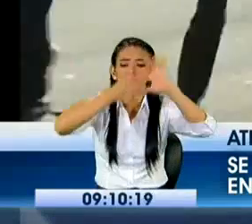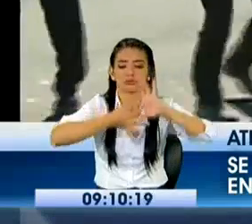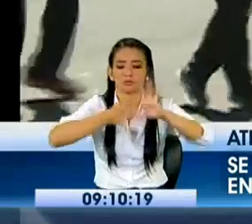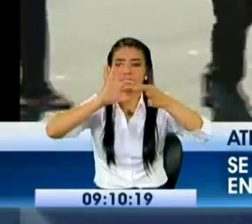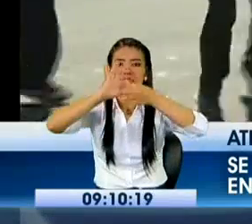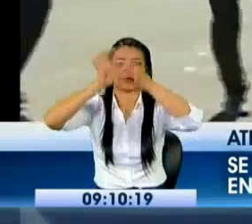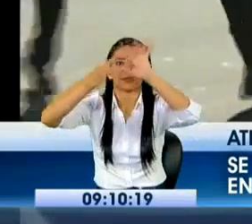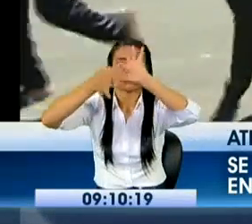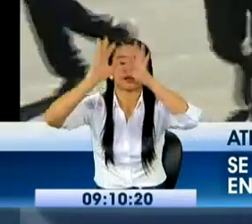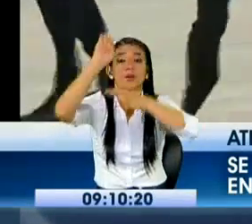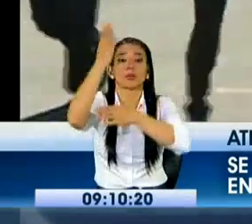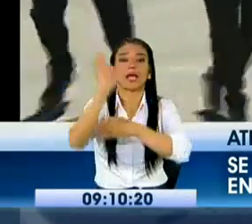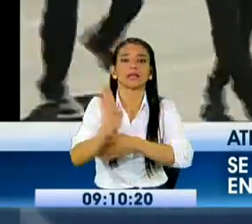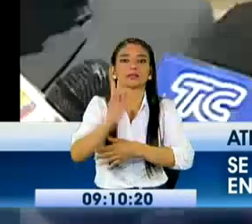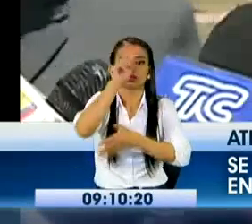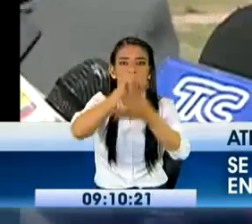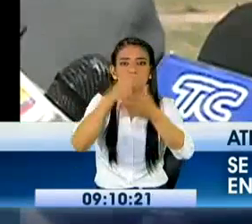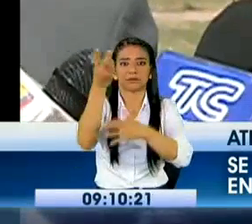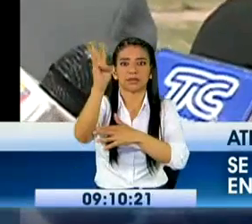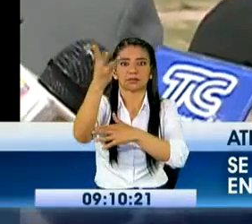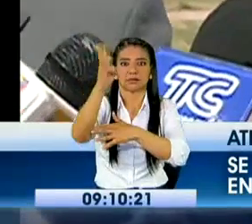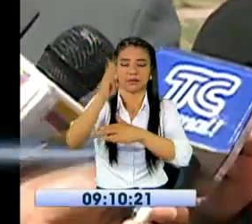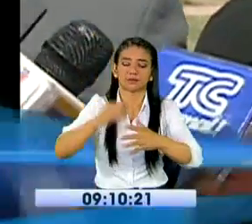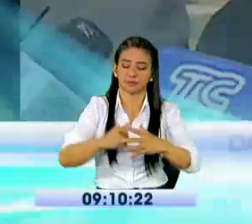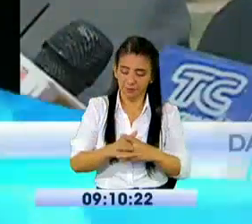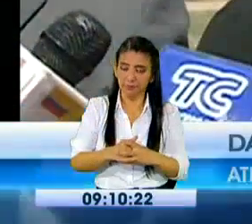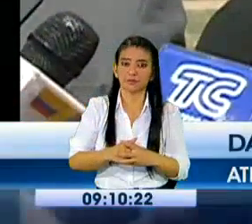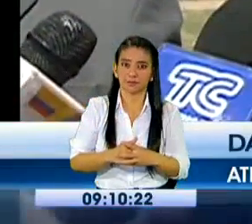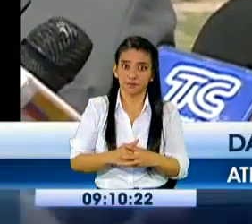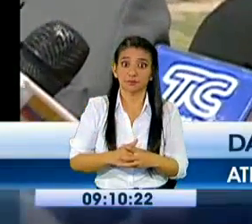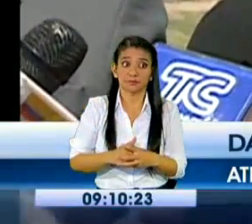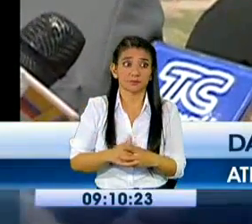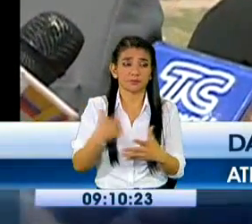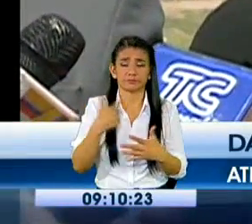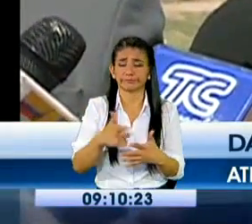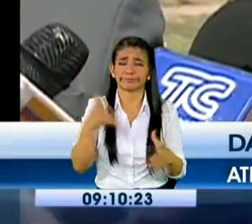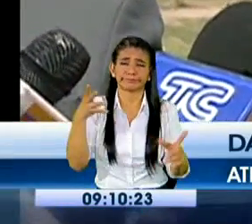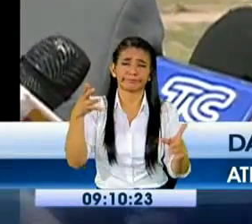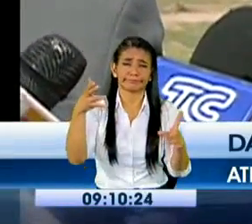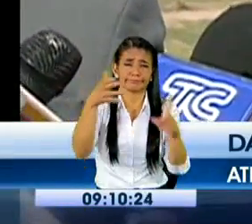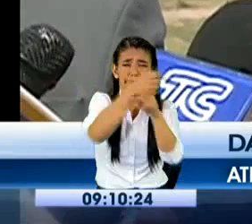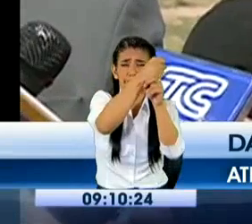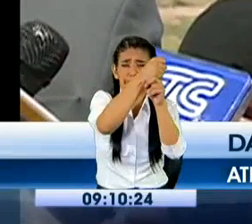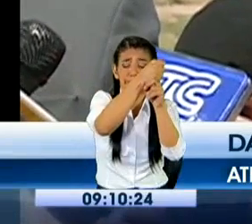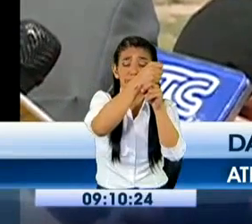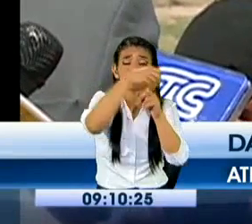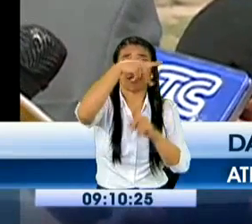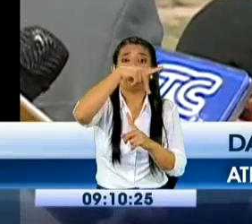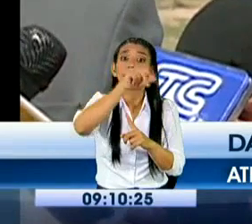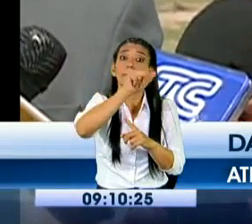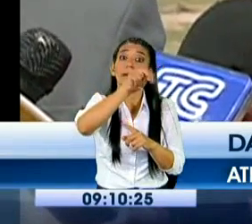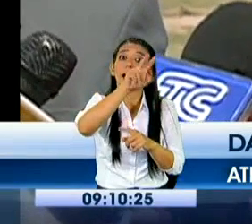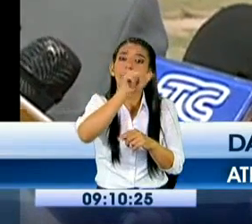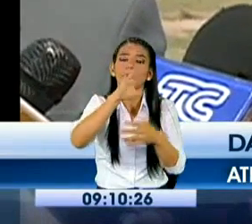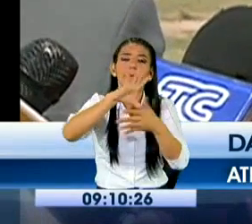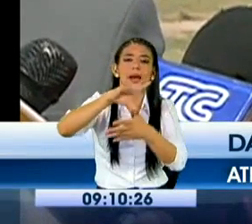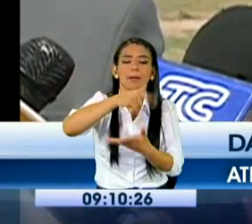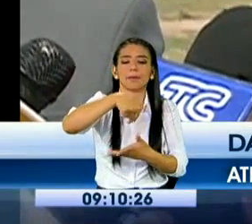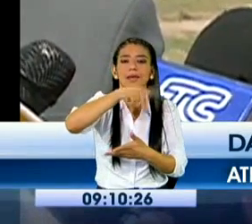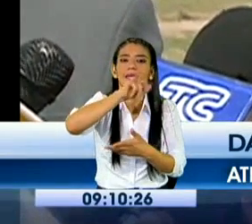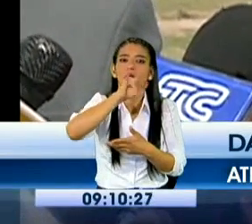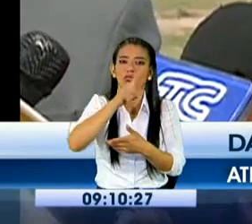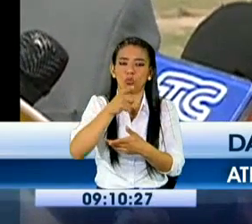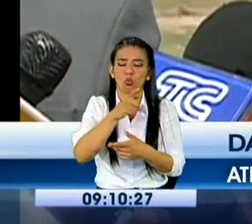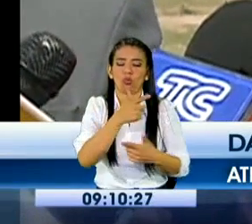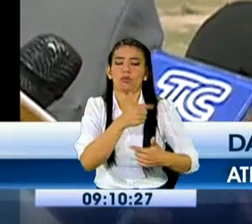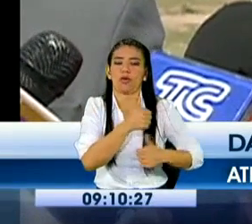cabo en Brasil en el 2016. Nuestro más logro principal fue en los Juegos Parapanamericanos, que fue en agosto en Toronto.